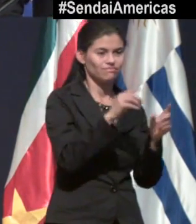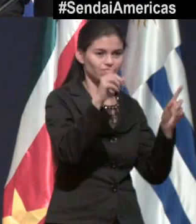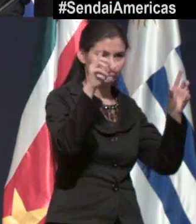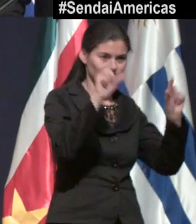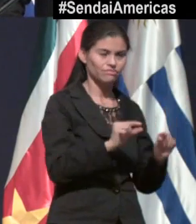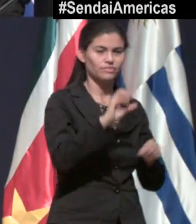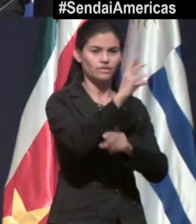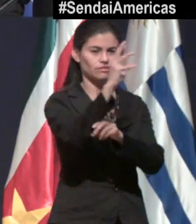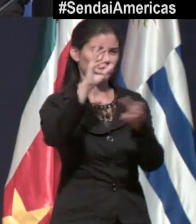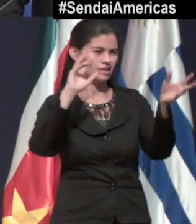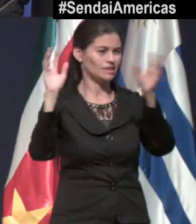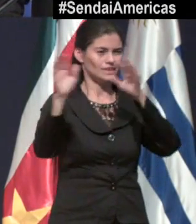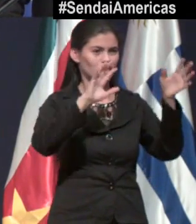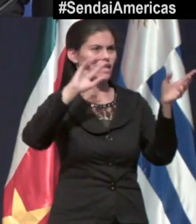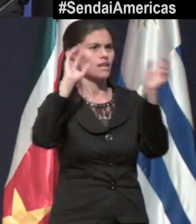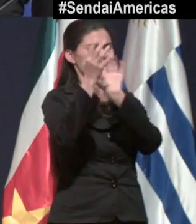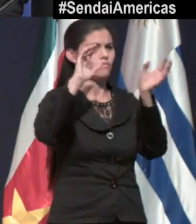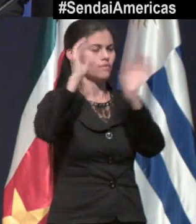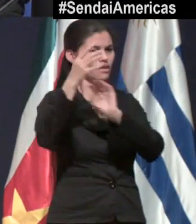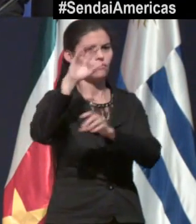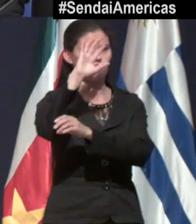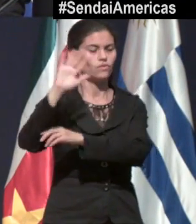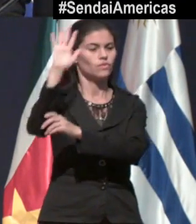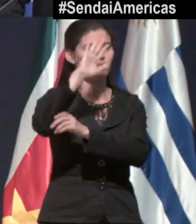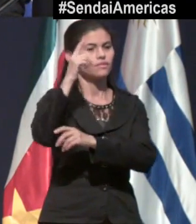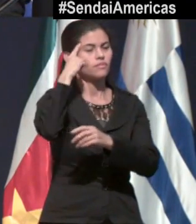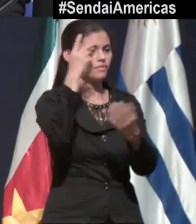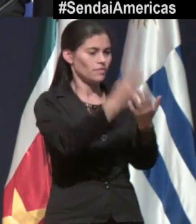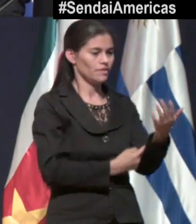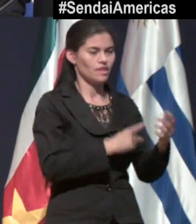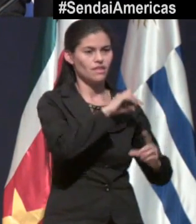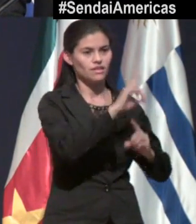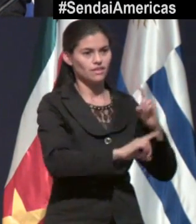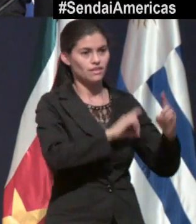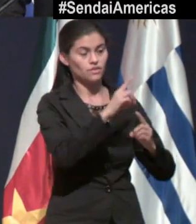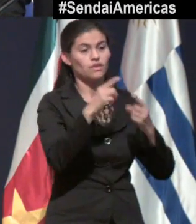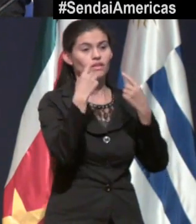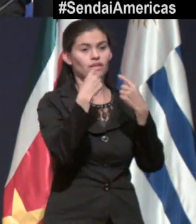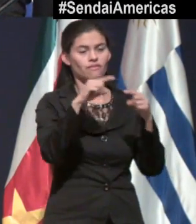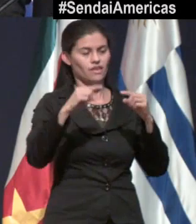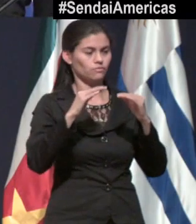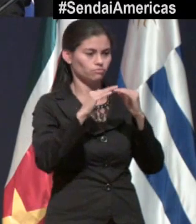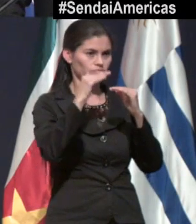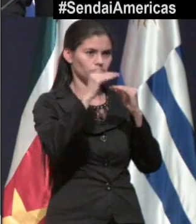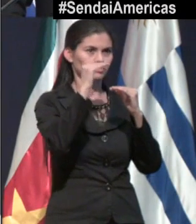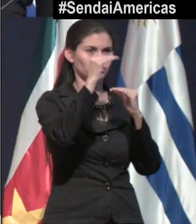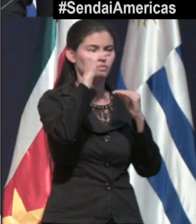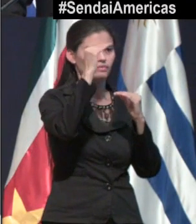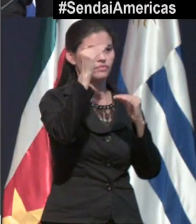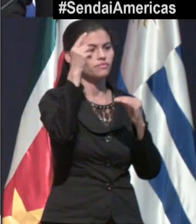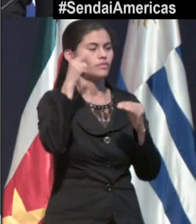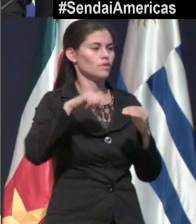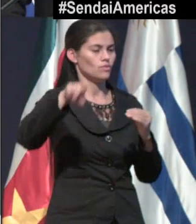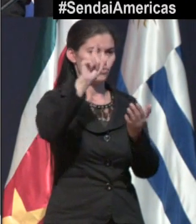de desastres y cambio climático en la planificación del desarrollo en los diferentes niveles de intervención